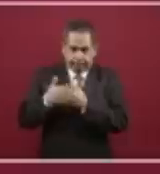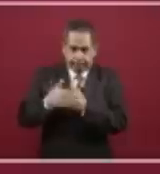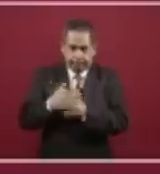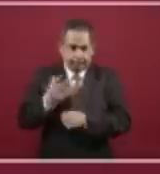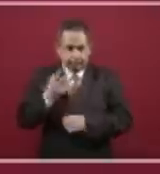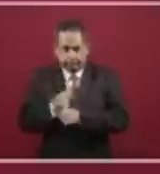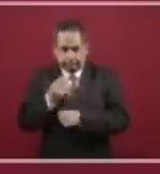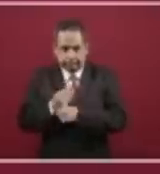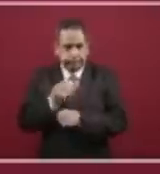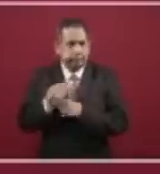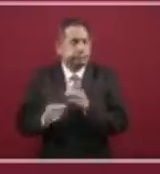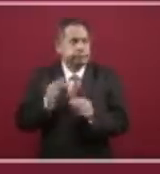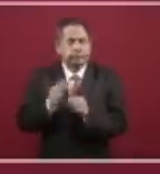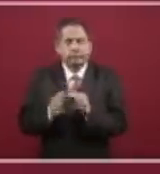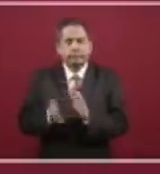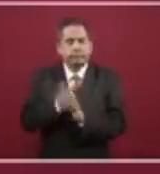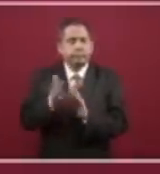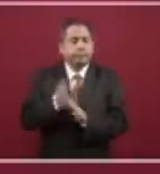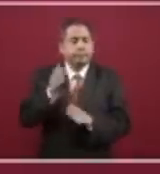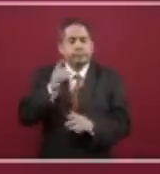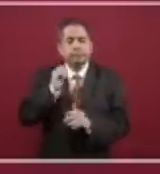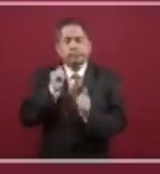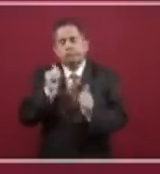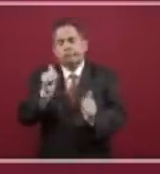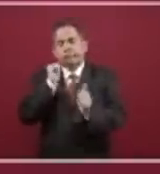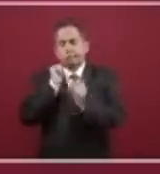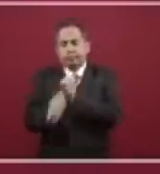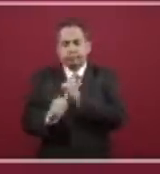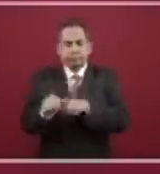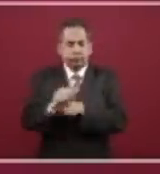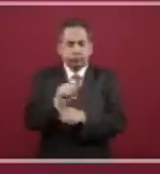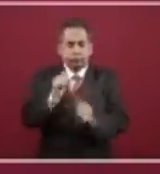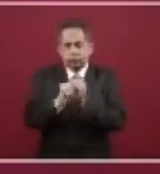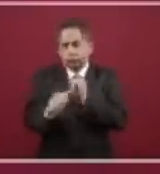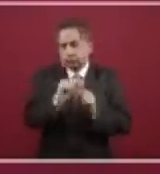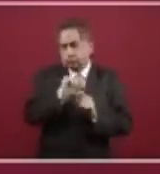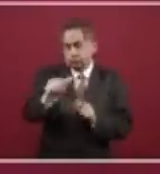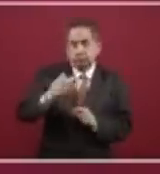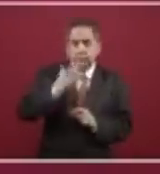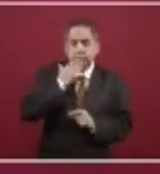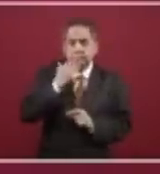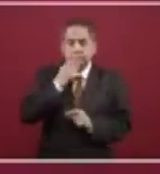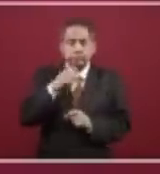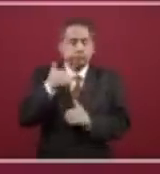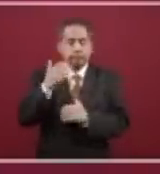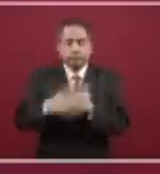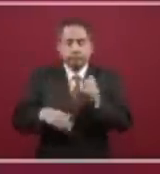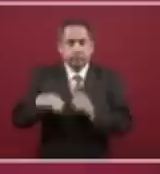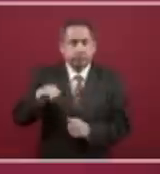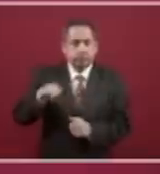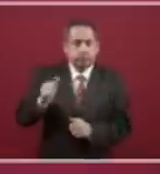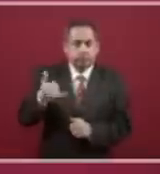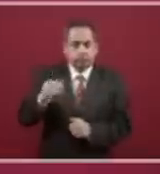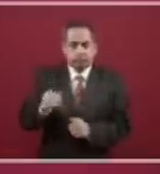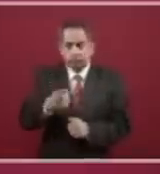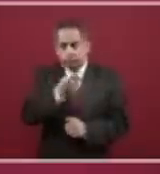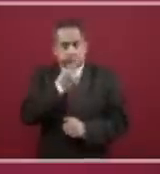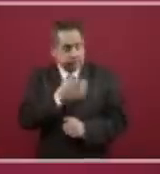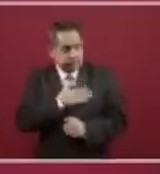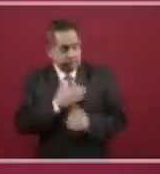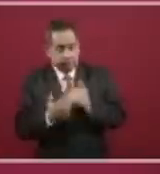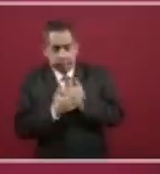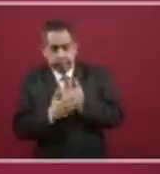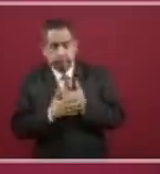la carretera de sonora en mayo ese es el